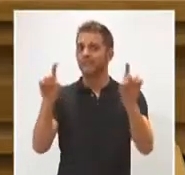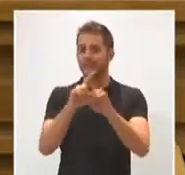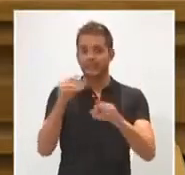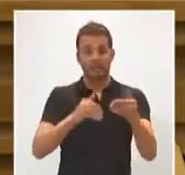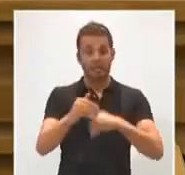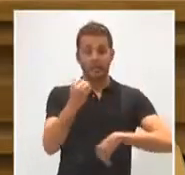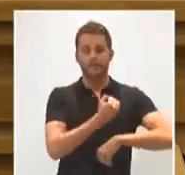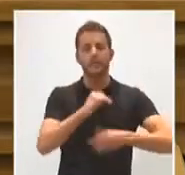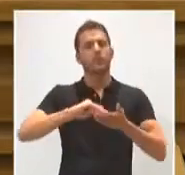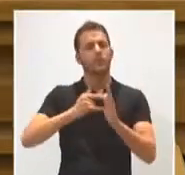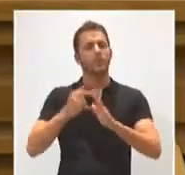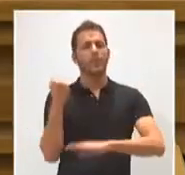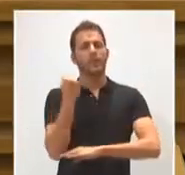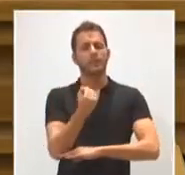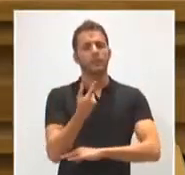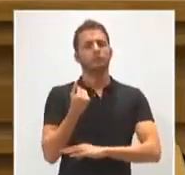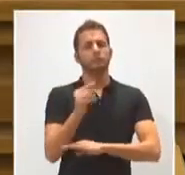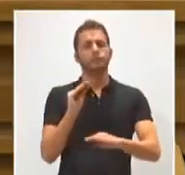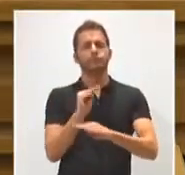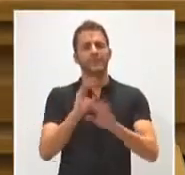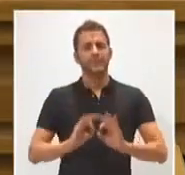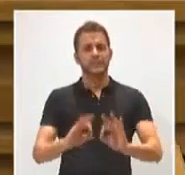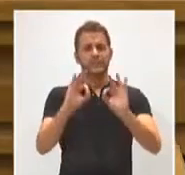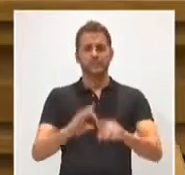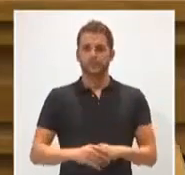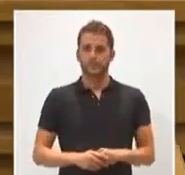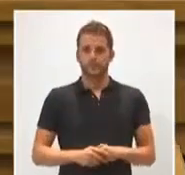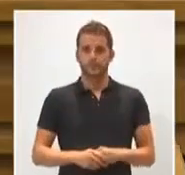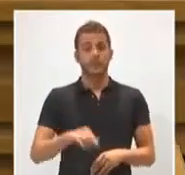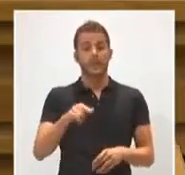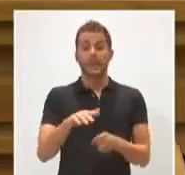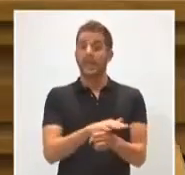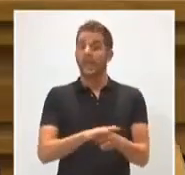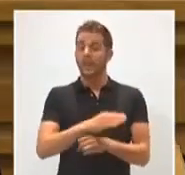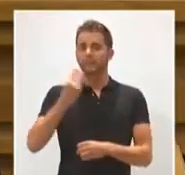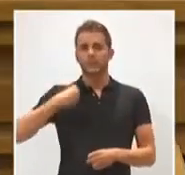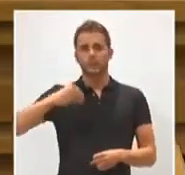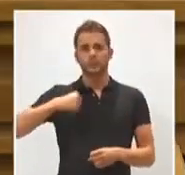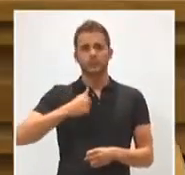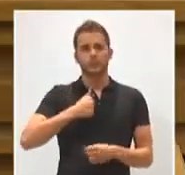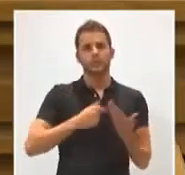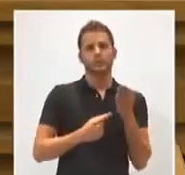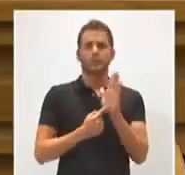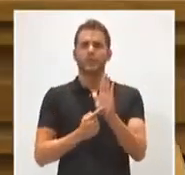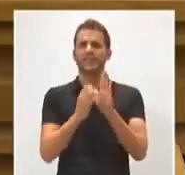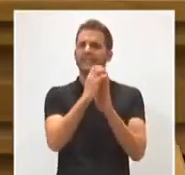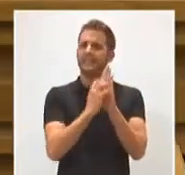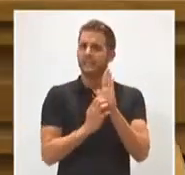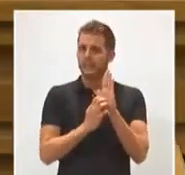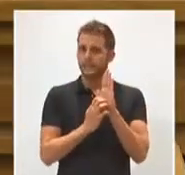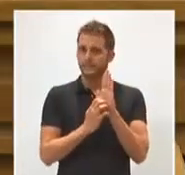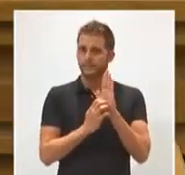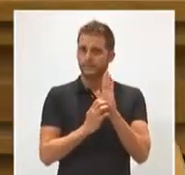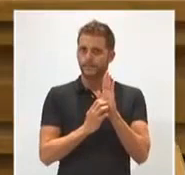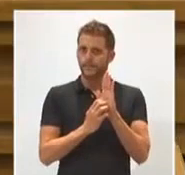plan de apoyo también con ayudas específicas para este sector y en este ámbito también les quiero plantear algunas deducciones que